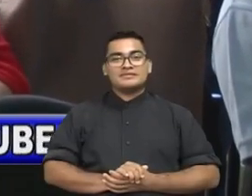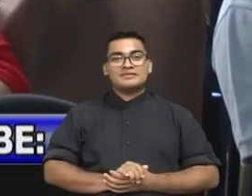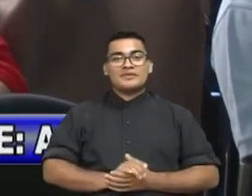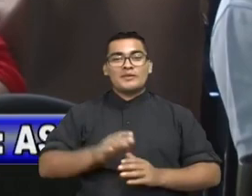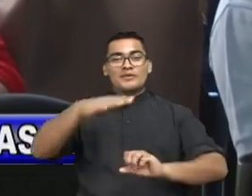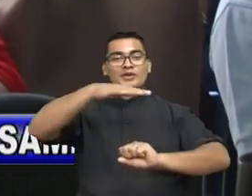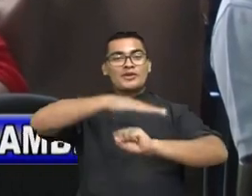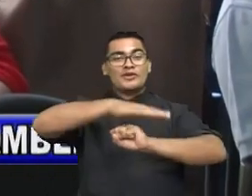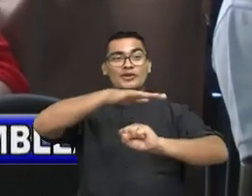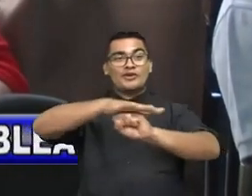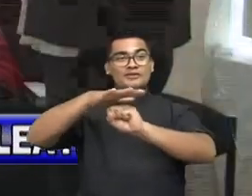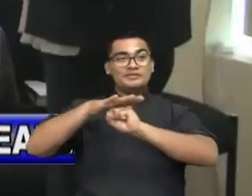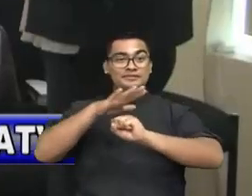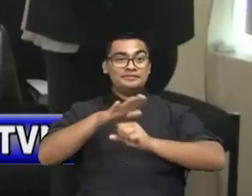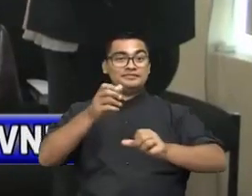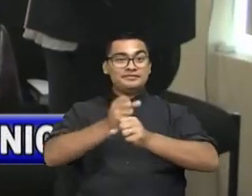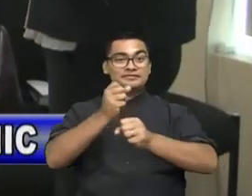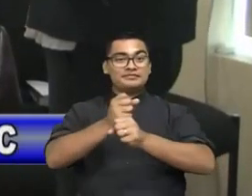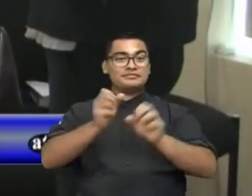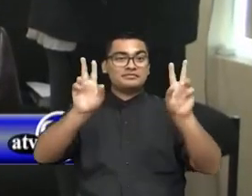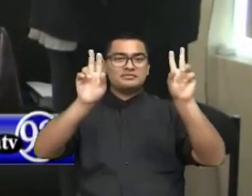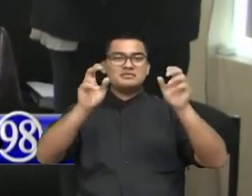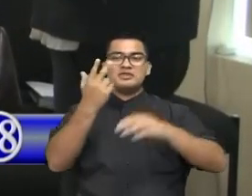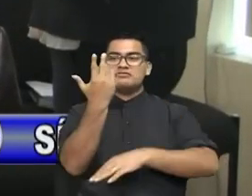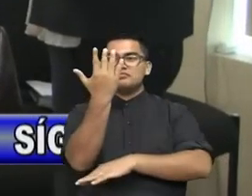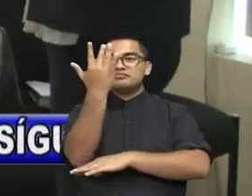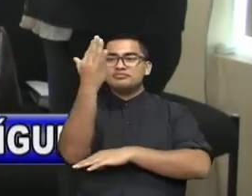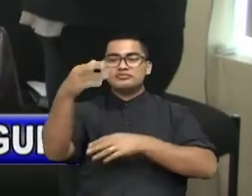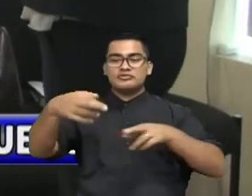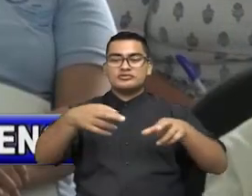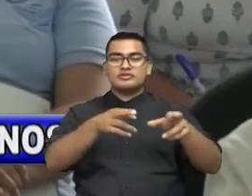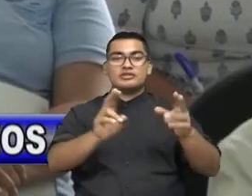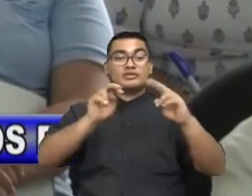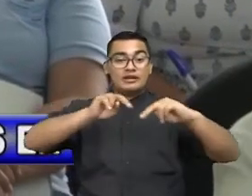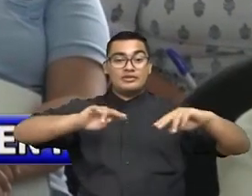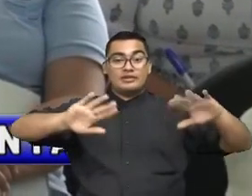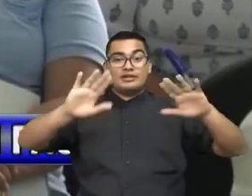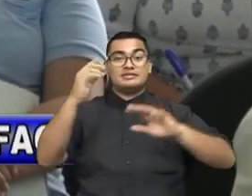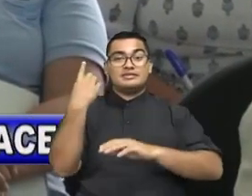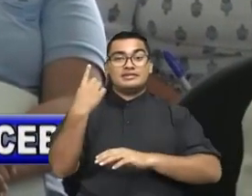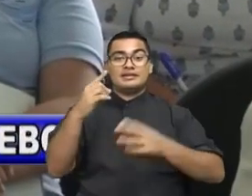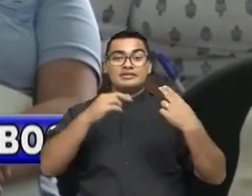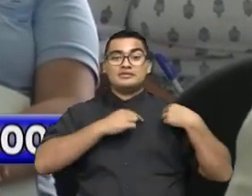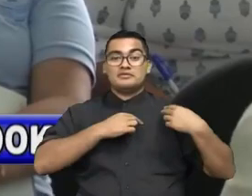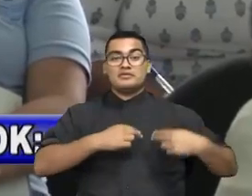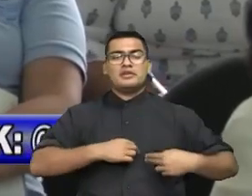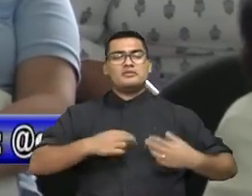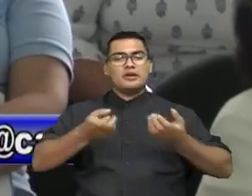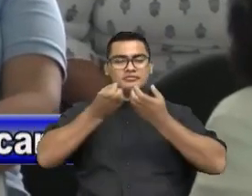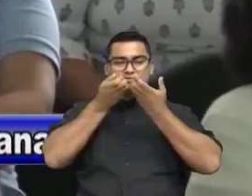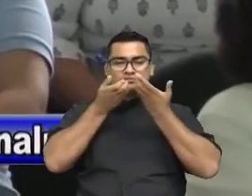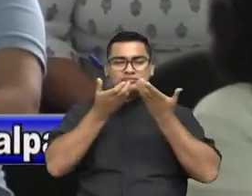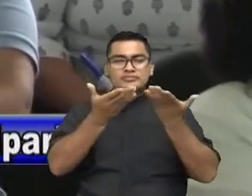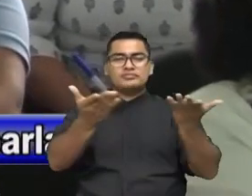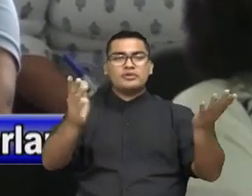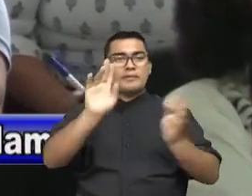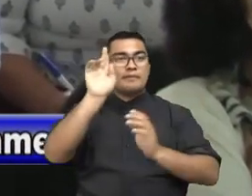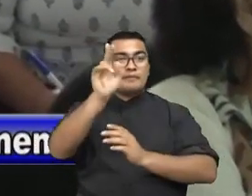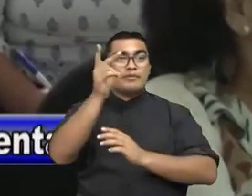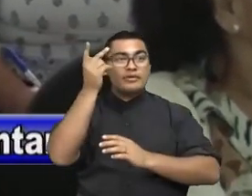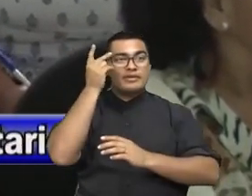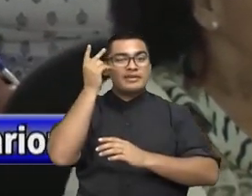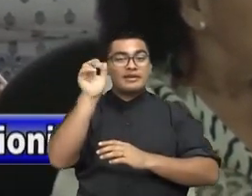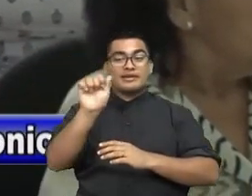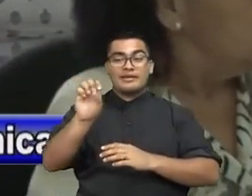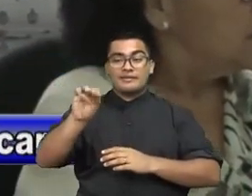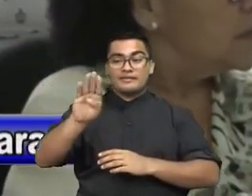Comisiones parlamentarias que trabajan en pro del medio ambiente y los derechos humanos iniciaron un proceso de divulgación de las políticas ambientales y